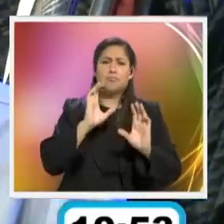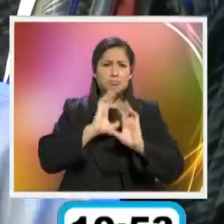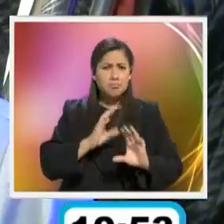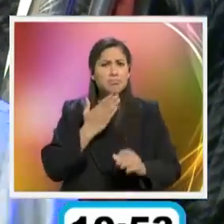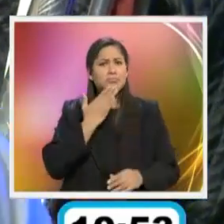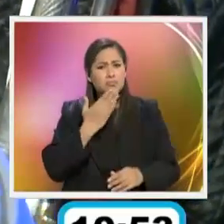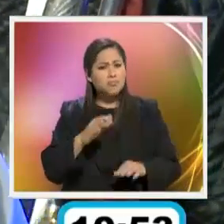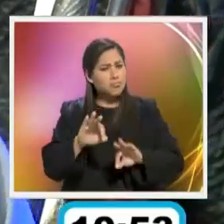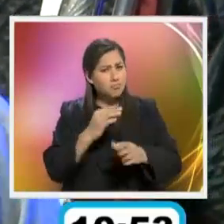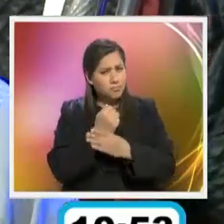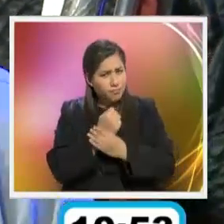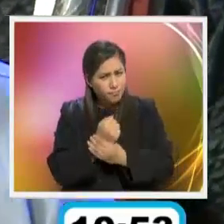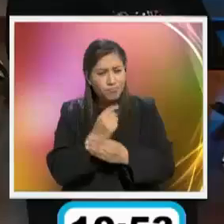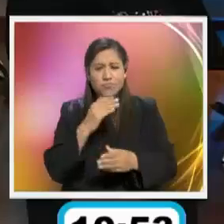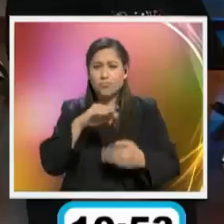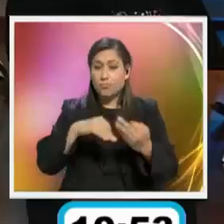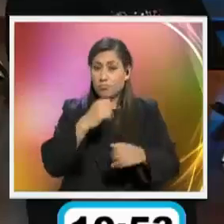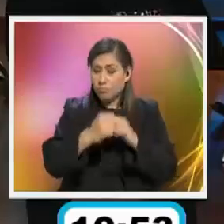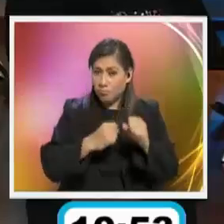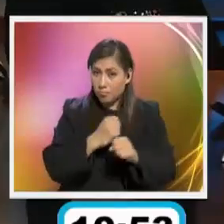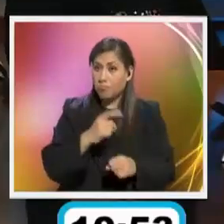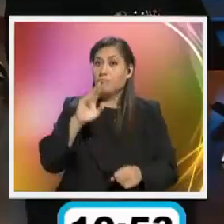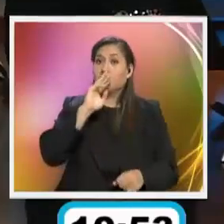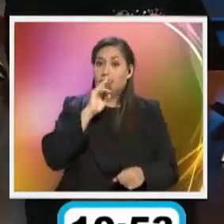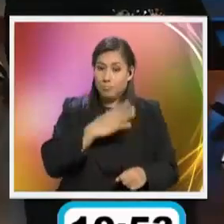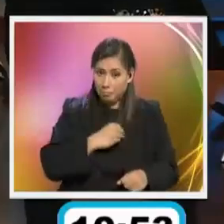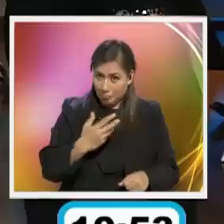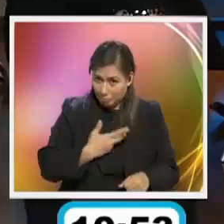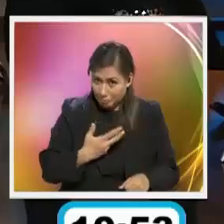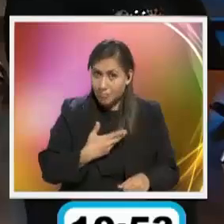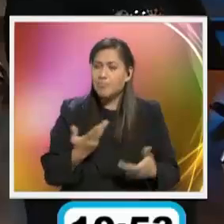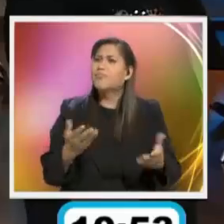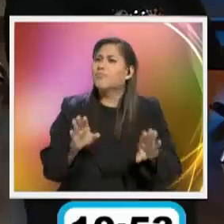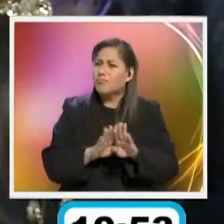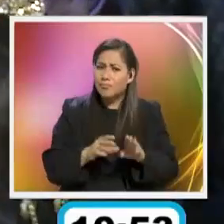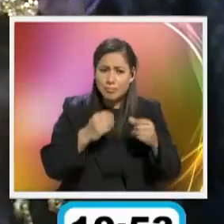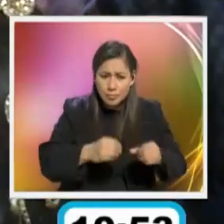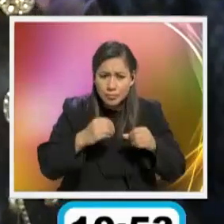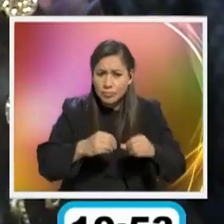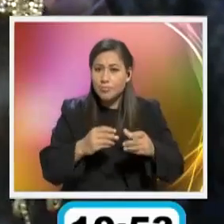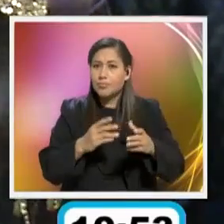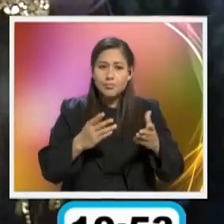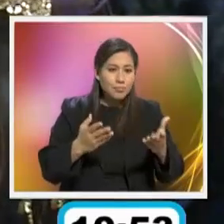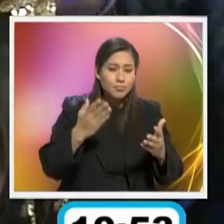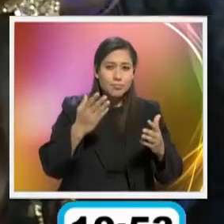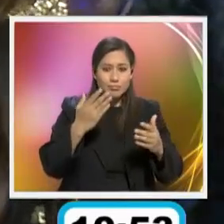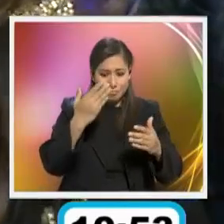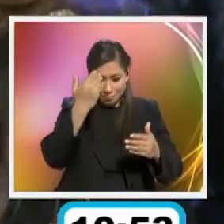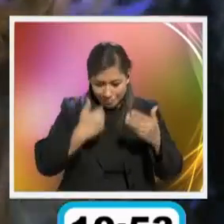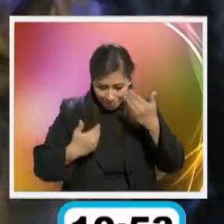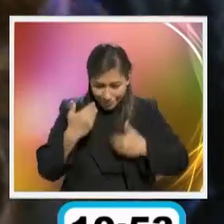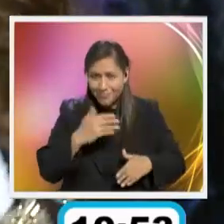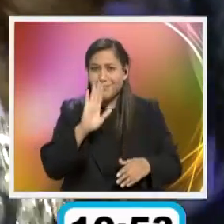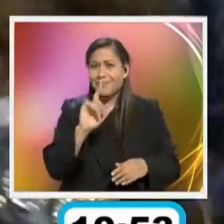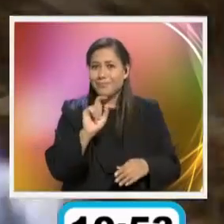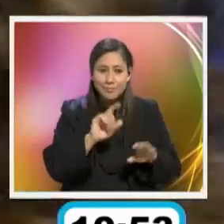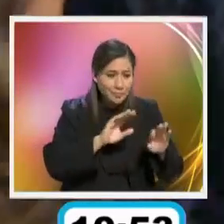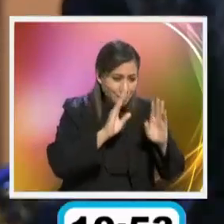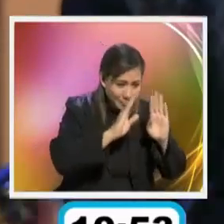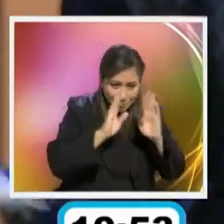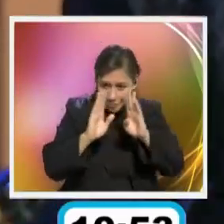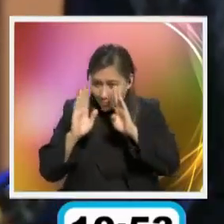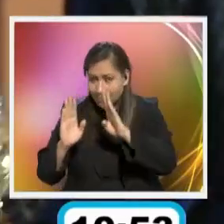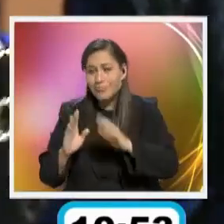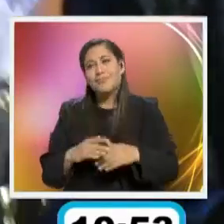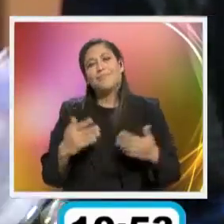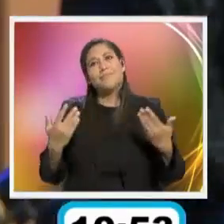cantante, chambeas todo el año, eres mamá. ¿Cómo le hace una mujer para partirse en 20? ay, Dios